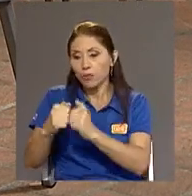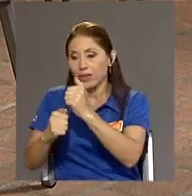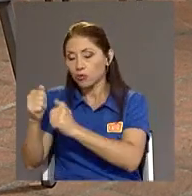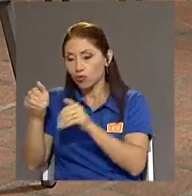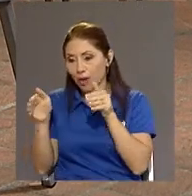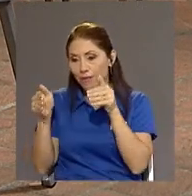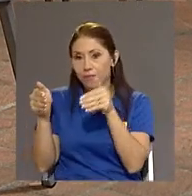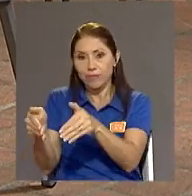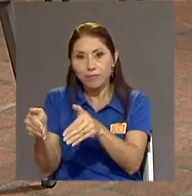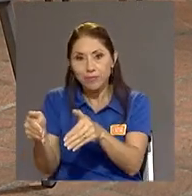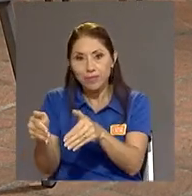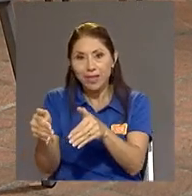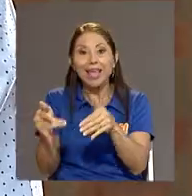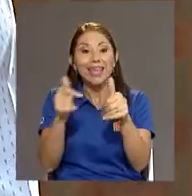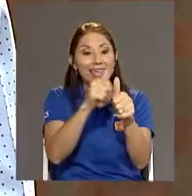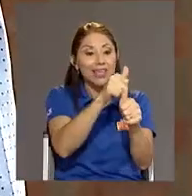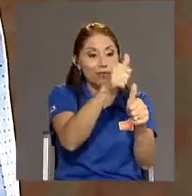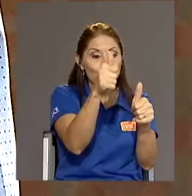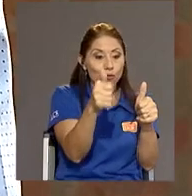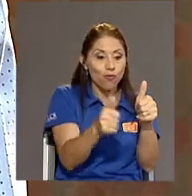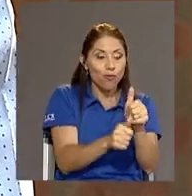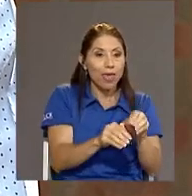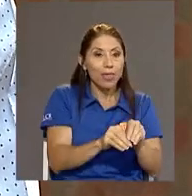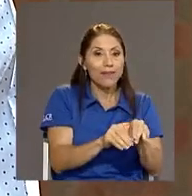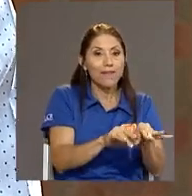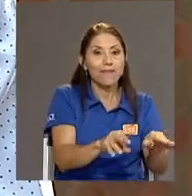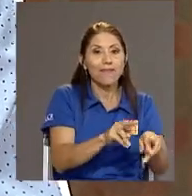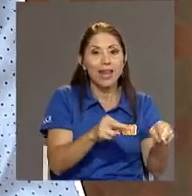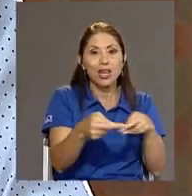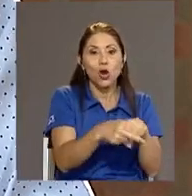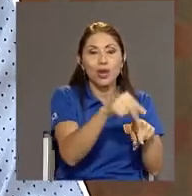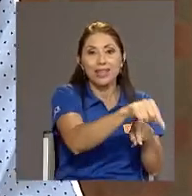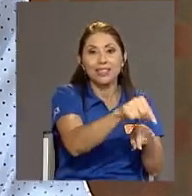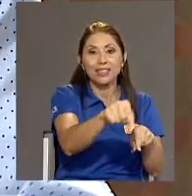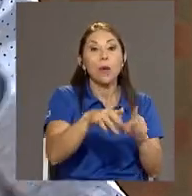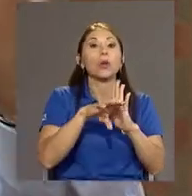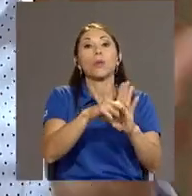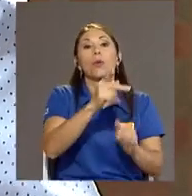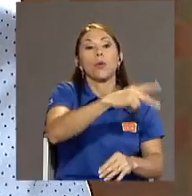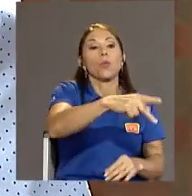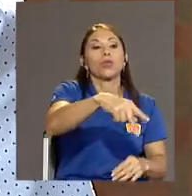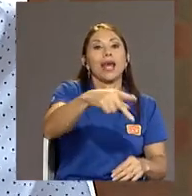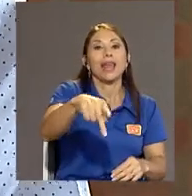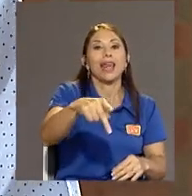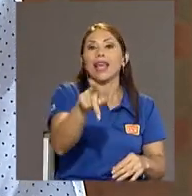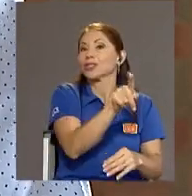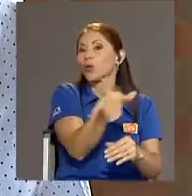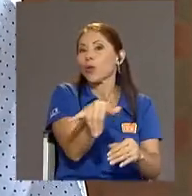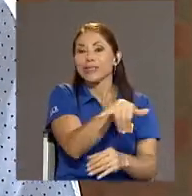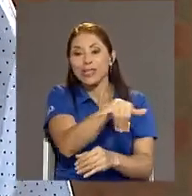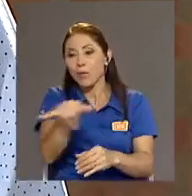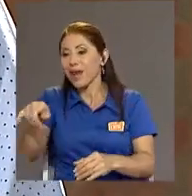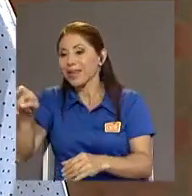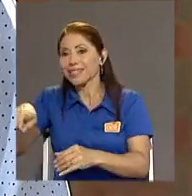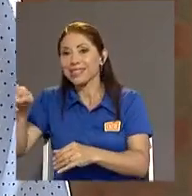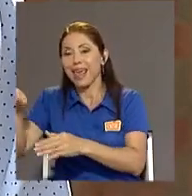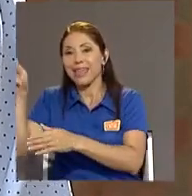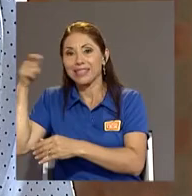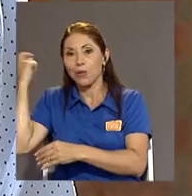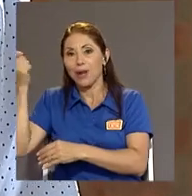lo desagregaran a nivel de regiones, porque no son las mismas necesidades las de Punta Arenas con las de Guanacaste o con las de San